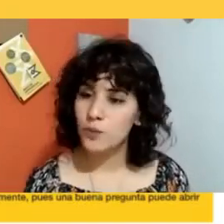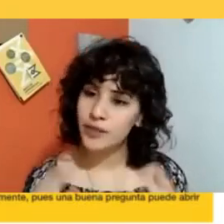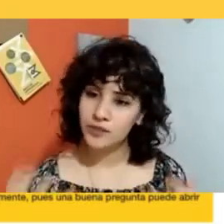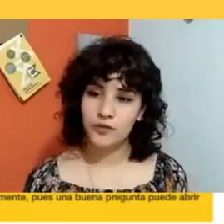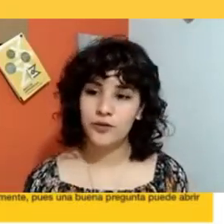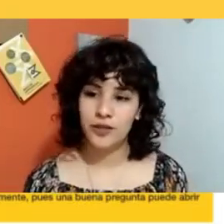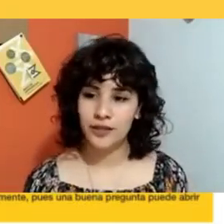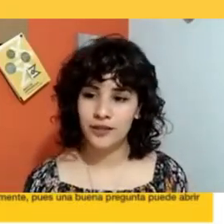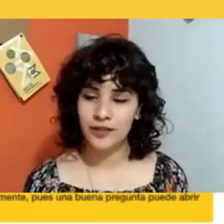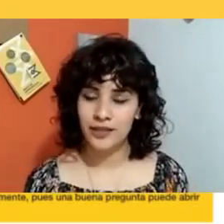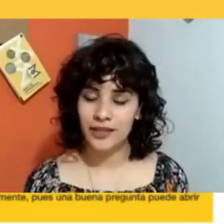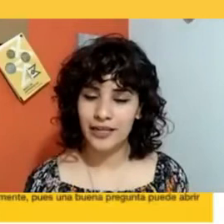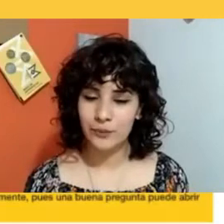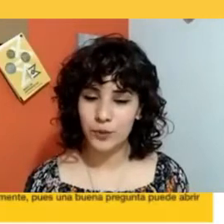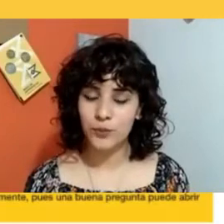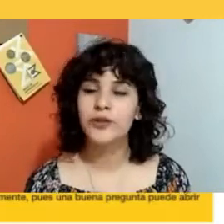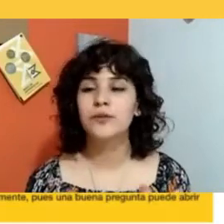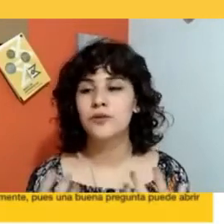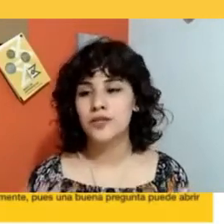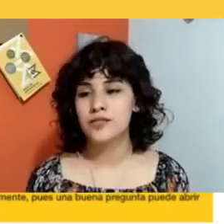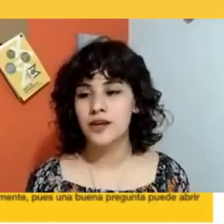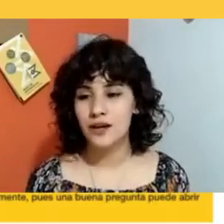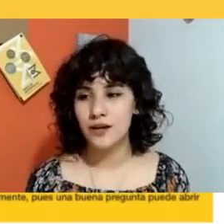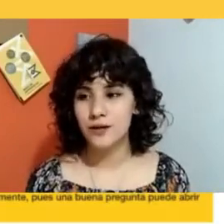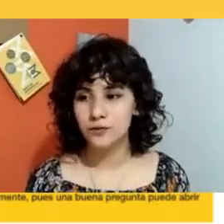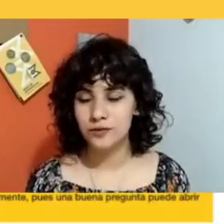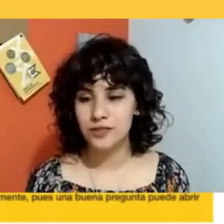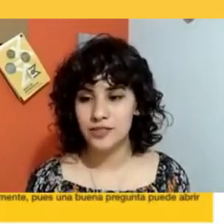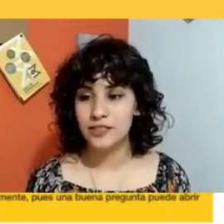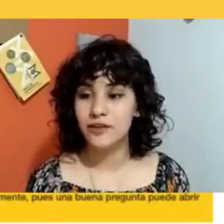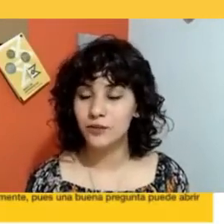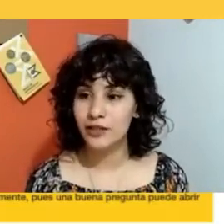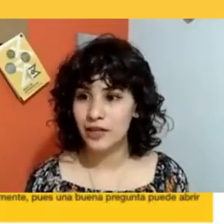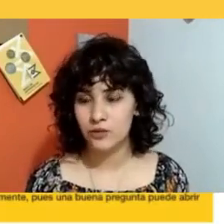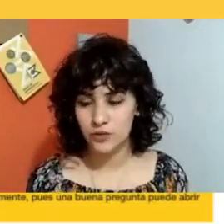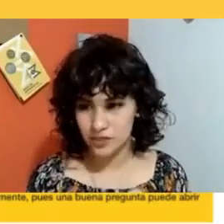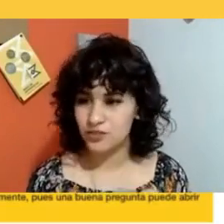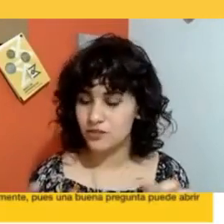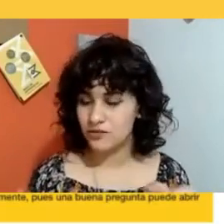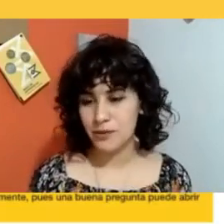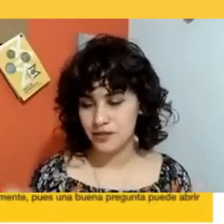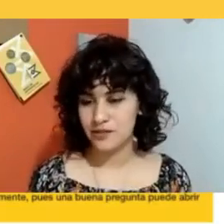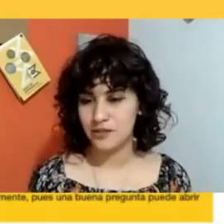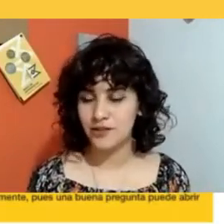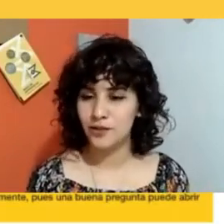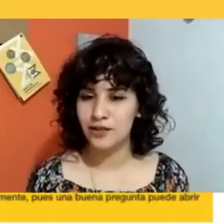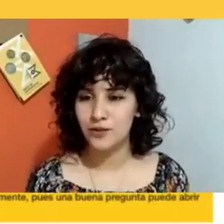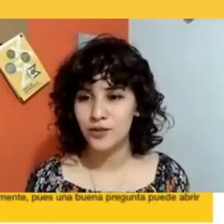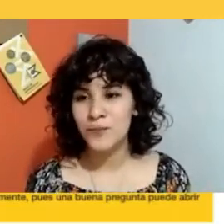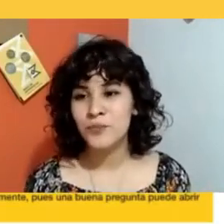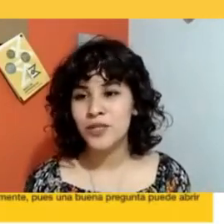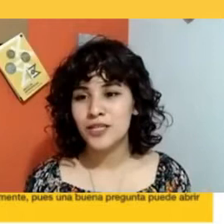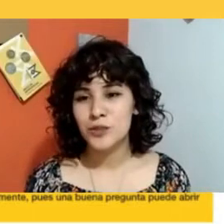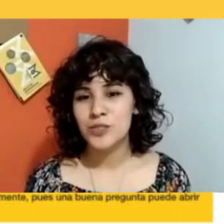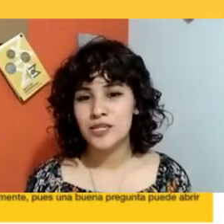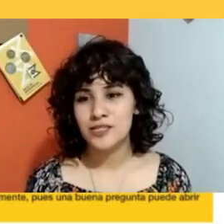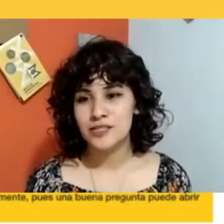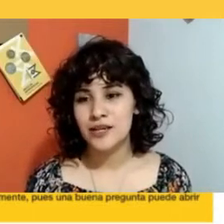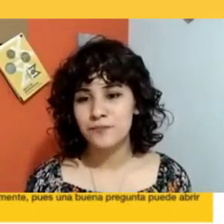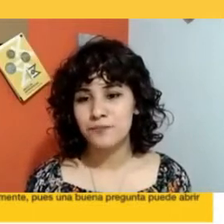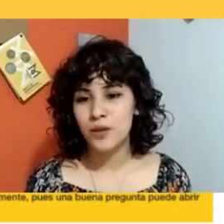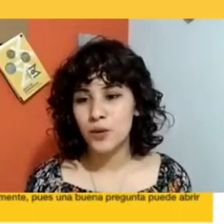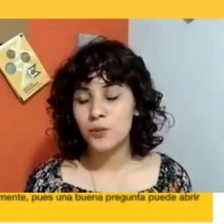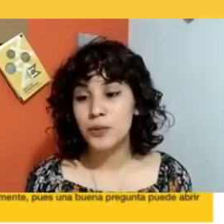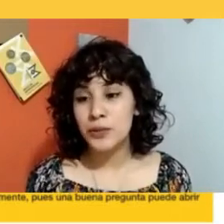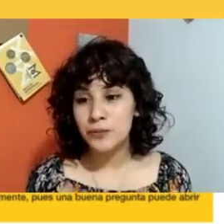un momento en el que proponemos que se haga un incentivando el diálogo, una sección llamada incentivando el diálogo. Entonces,